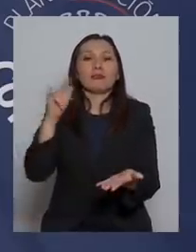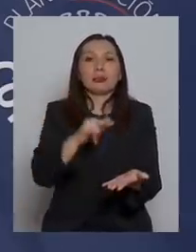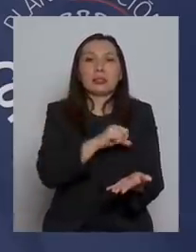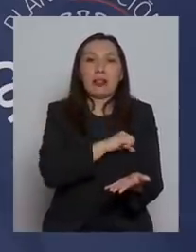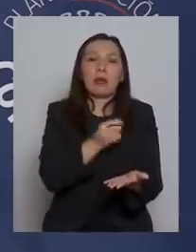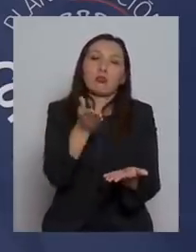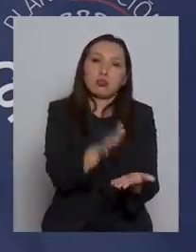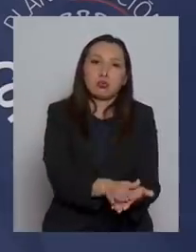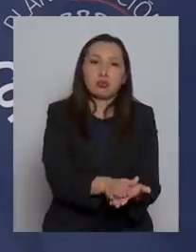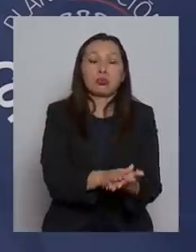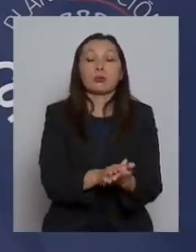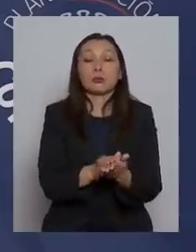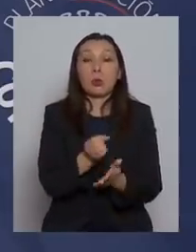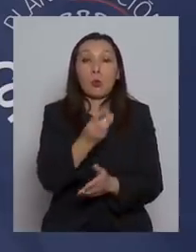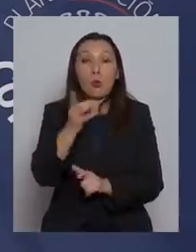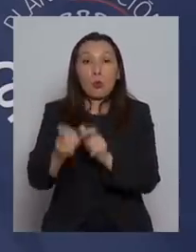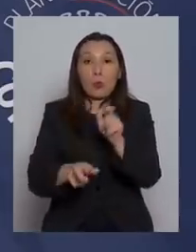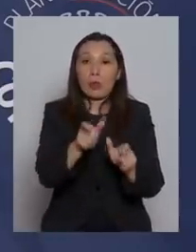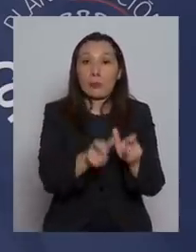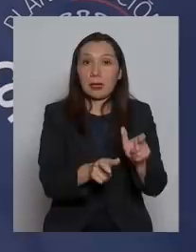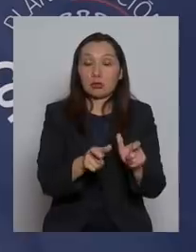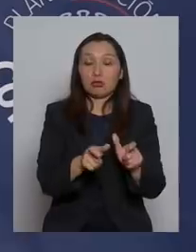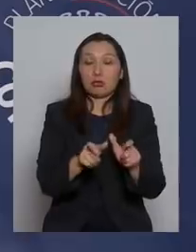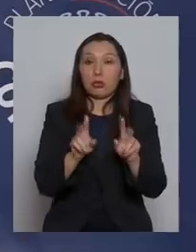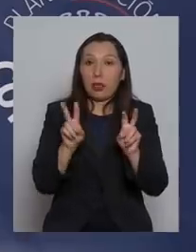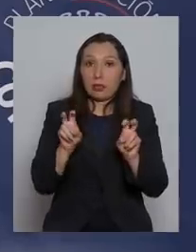En relación al número de pacientes